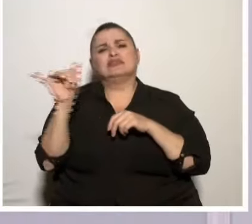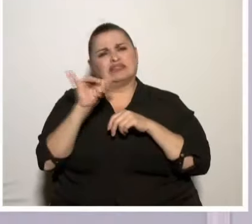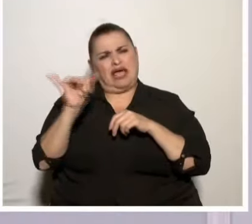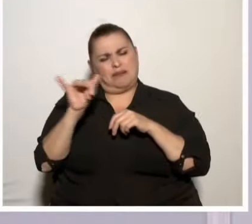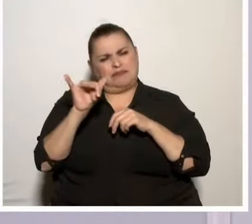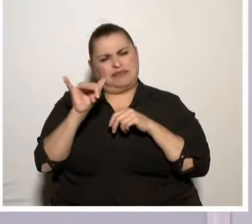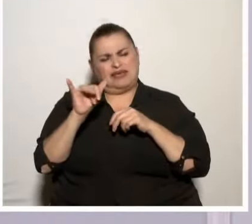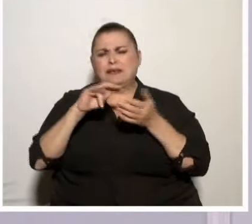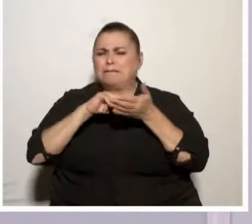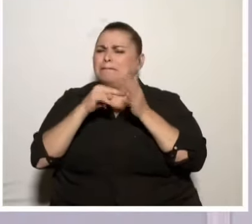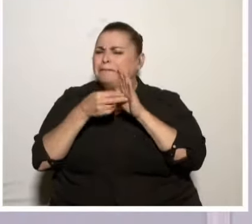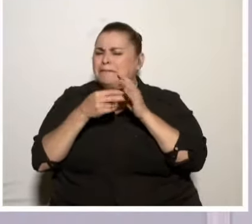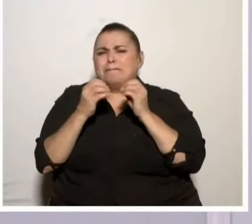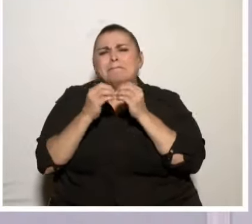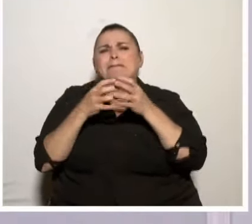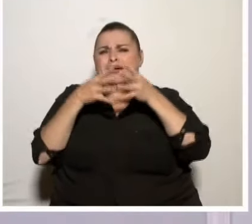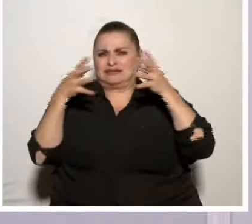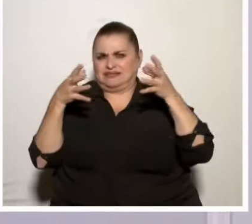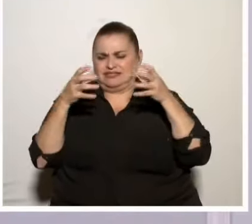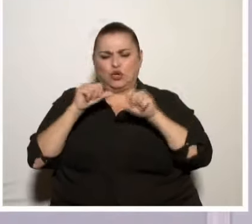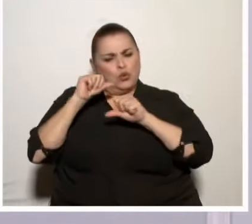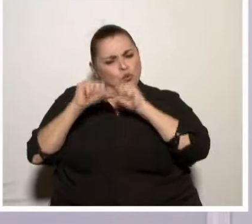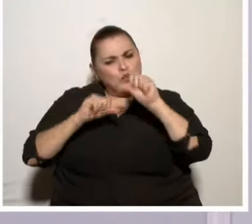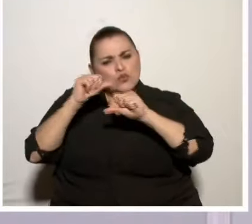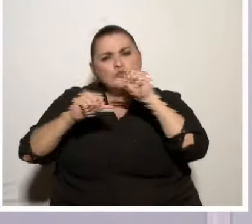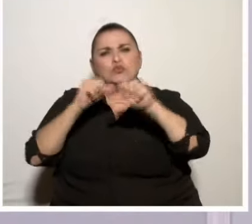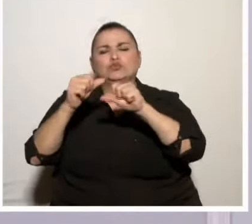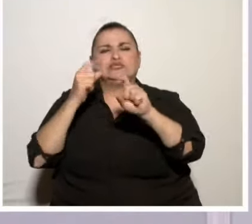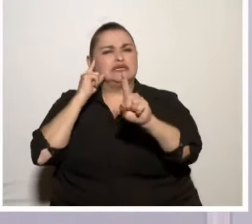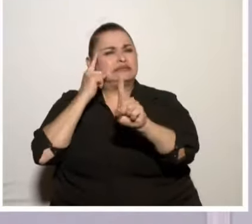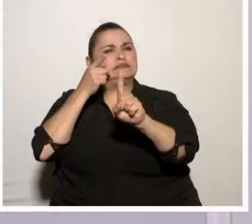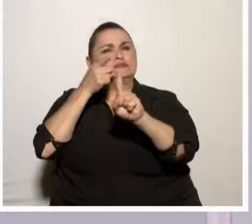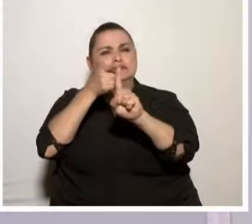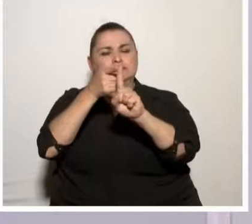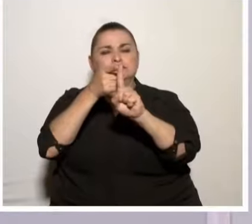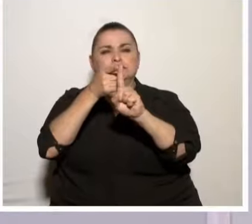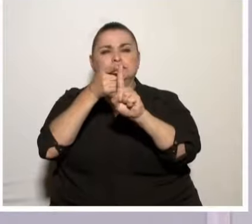mucho más que eso, es las luchas